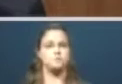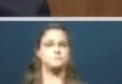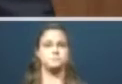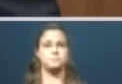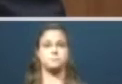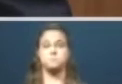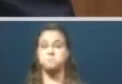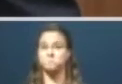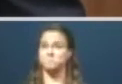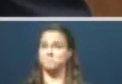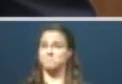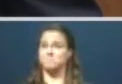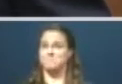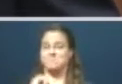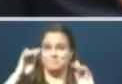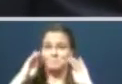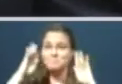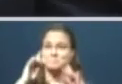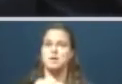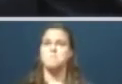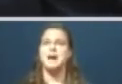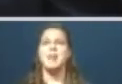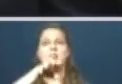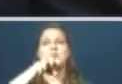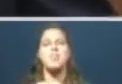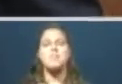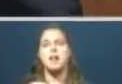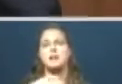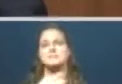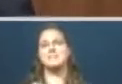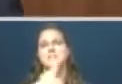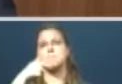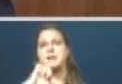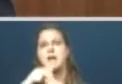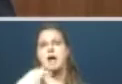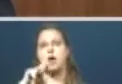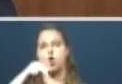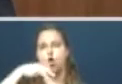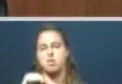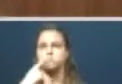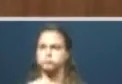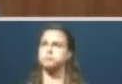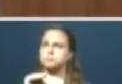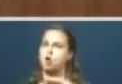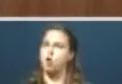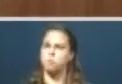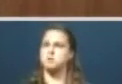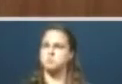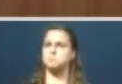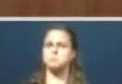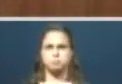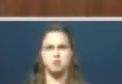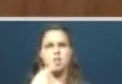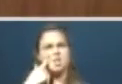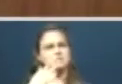nos alegra la nueva perspectiva que existe para la central de santa maría de garoña en la que hemos coincidido con el actual gobierno de la nación y que debe suponer